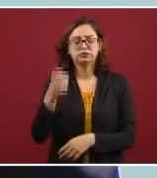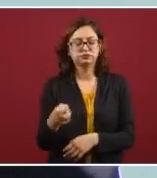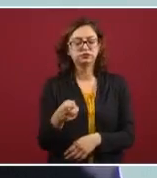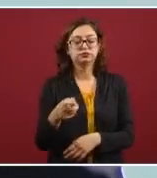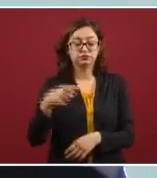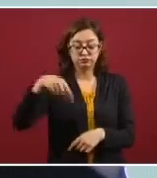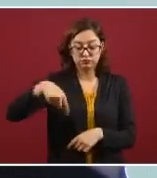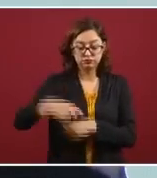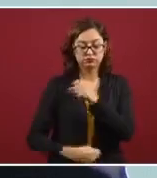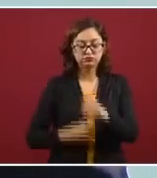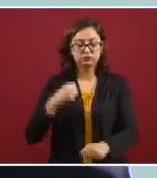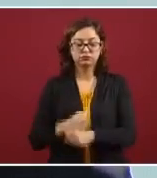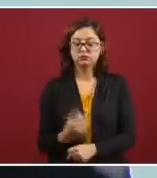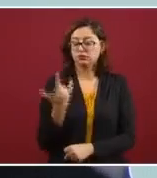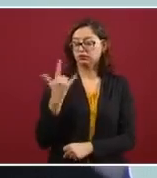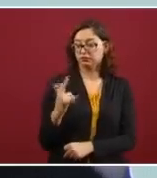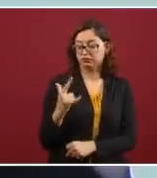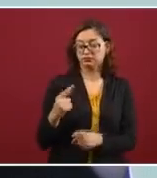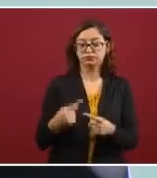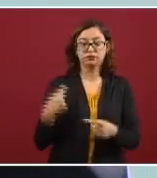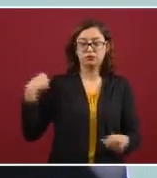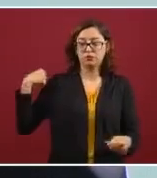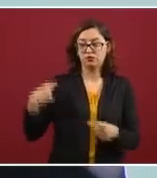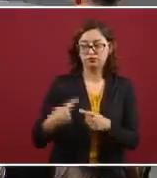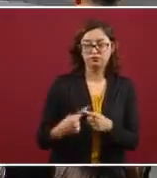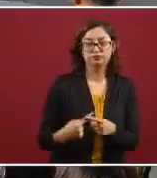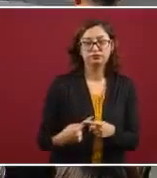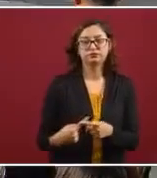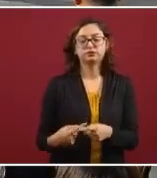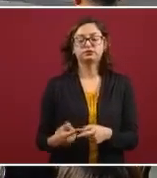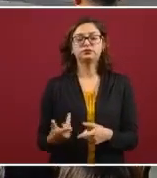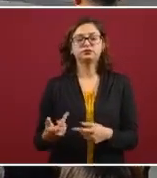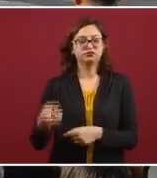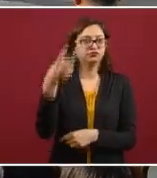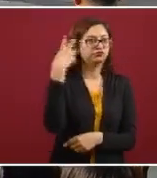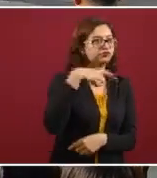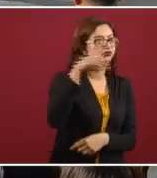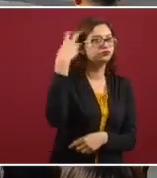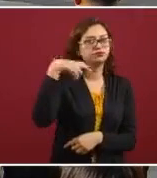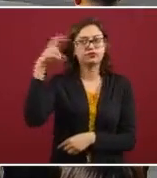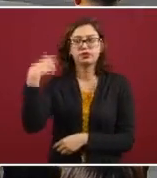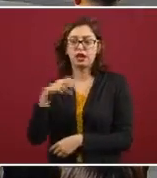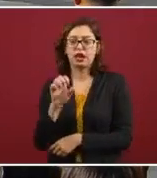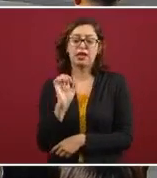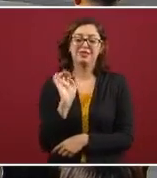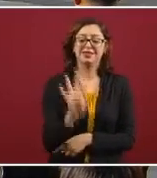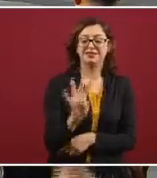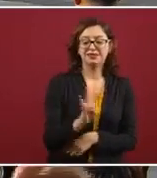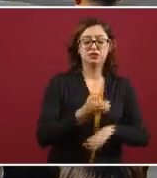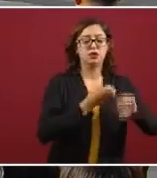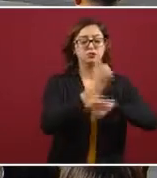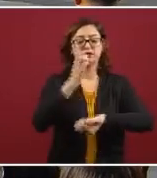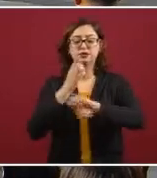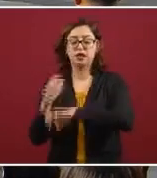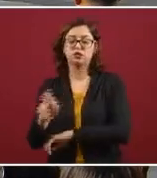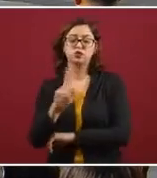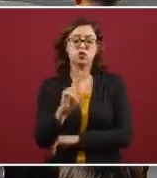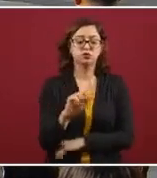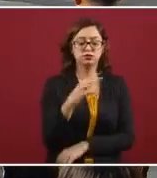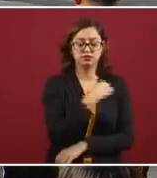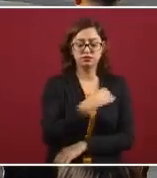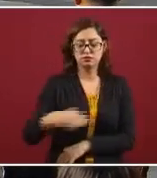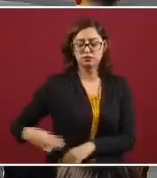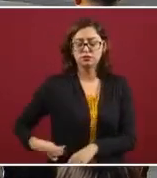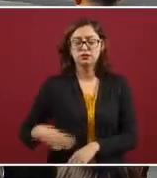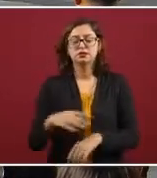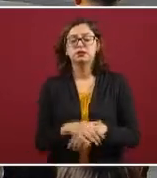de este año y hasta el viernes pasado en esta gira por 19 estados y 80 municipios. Como se ha mencionado